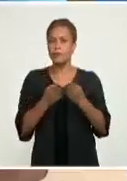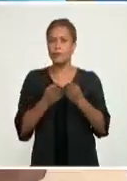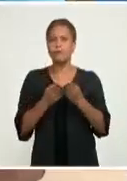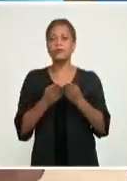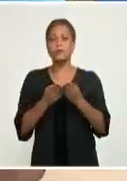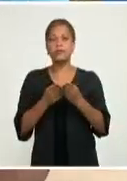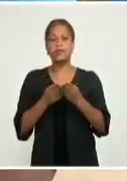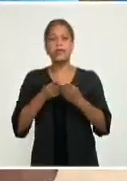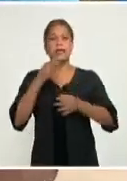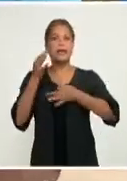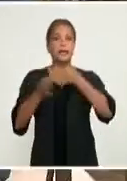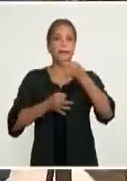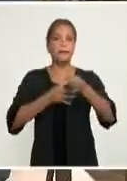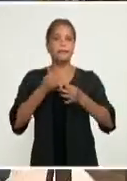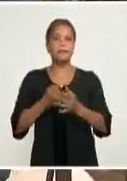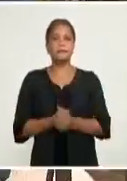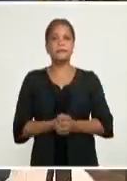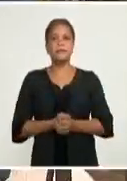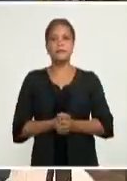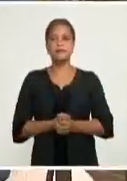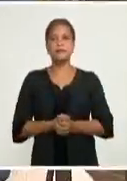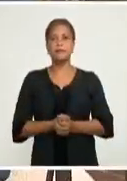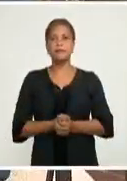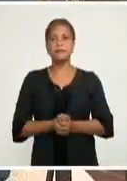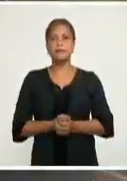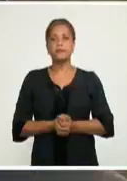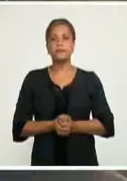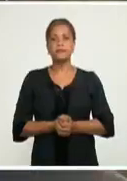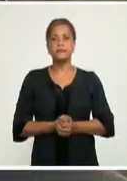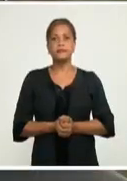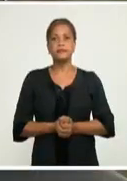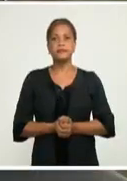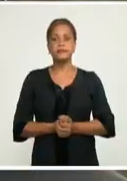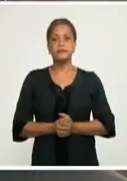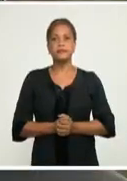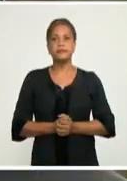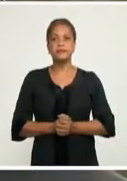cegaron su vida. Hilda Suárez, Sistema Informativo de la Televisión Cubana.